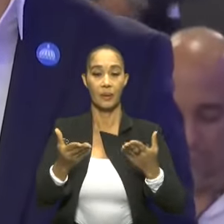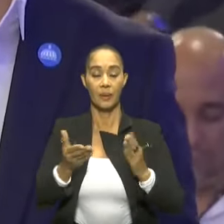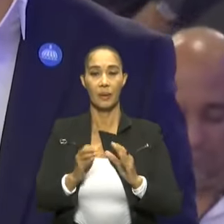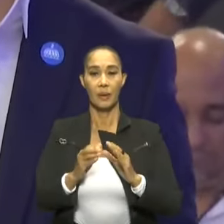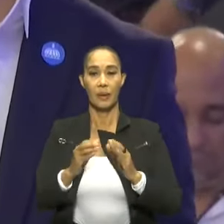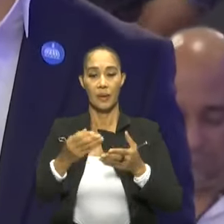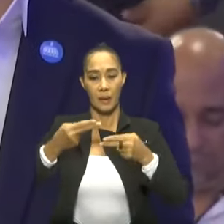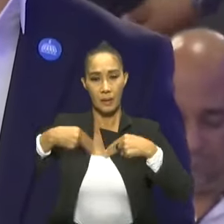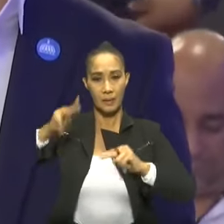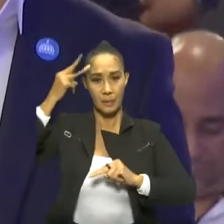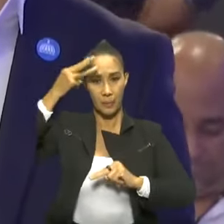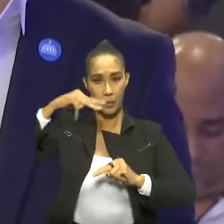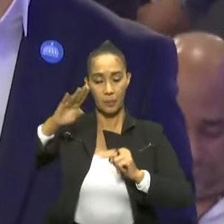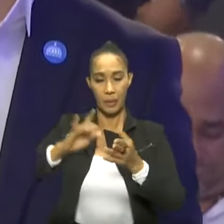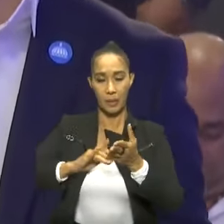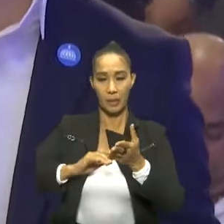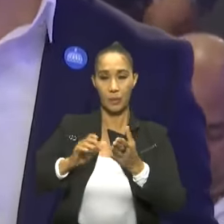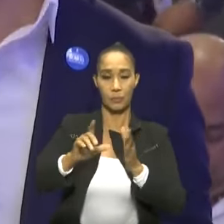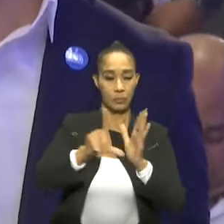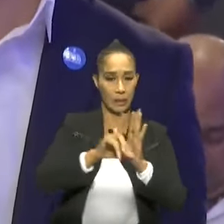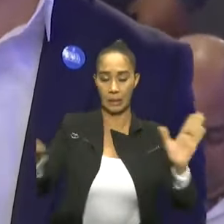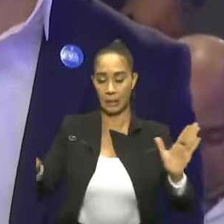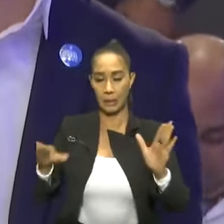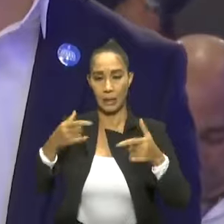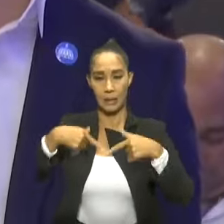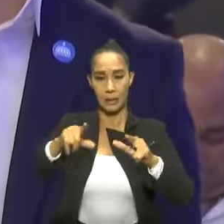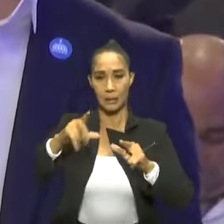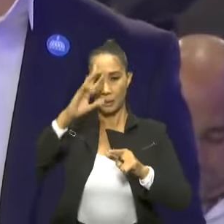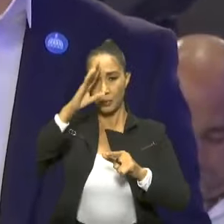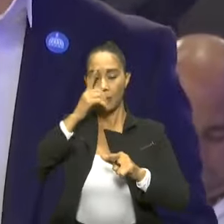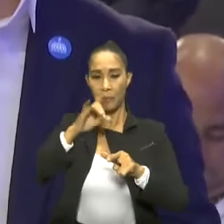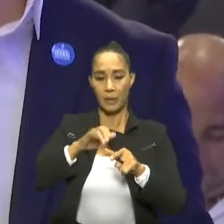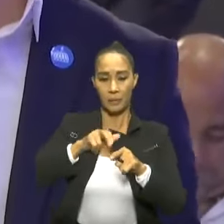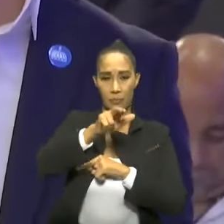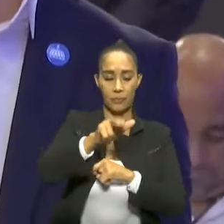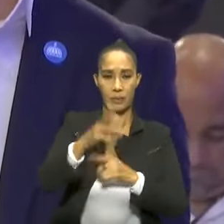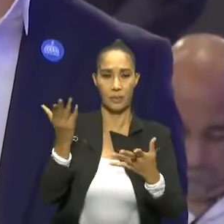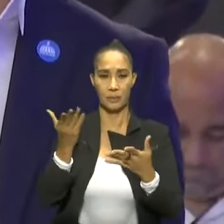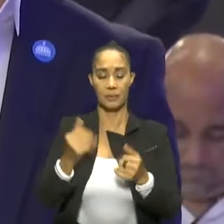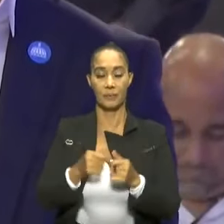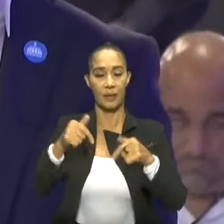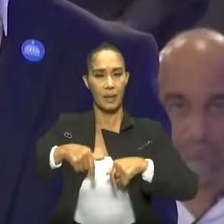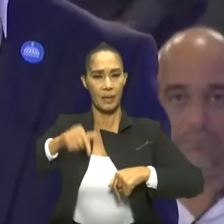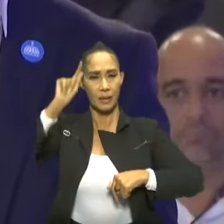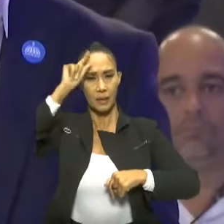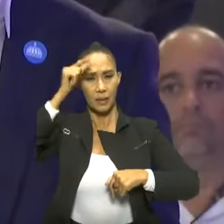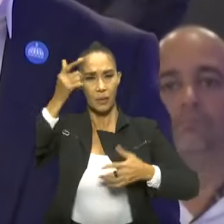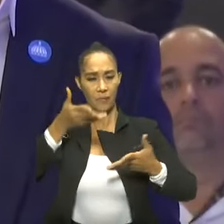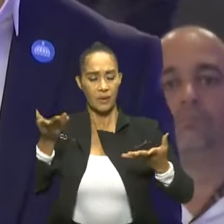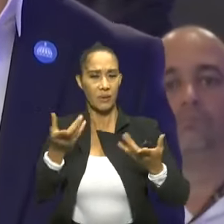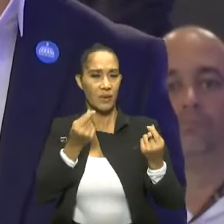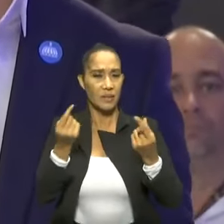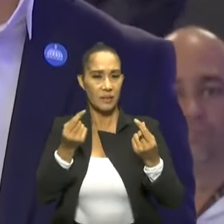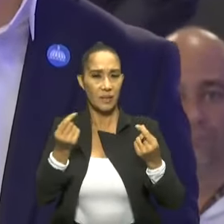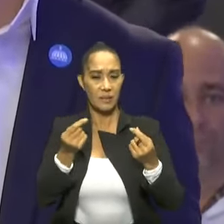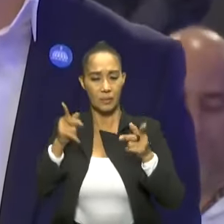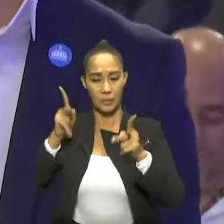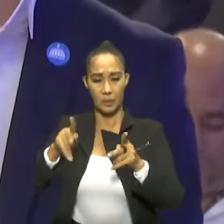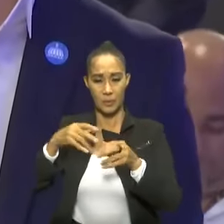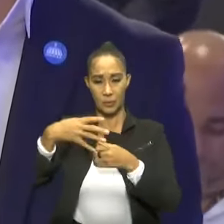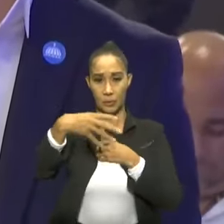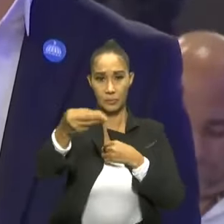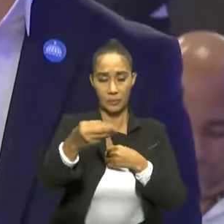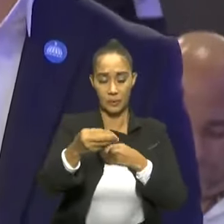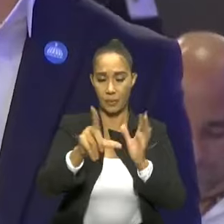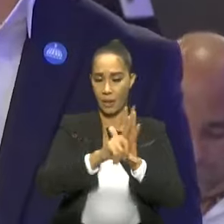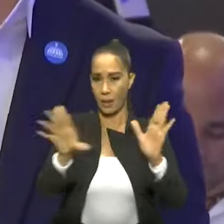por México a salir de manera ilegal de la República Dominicana. ¿Qué se está haciendo del gobierno para evitar que esta gente se fugue de manera